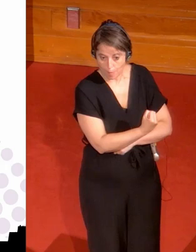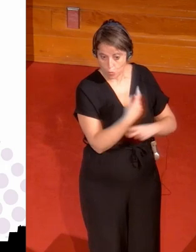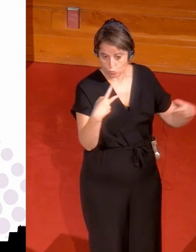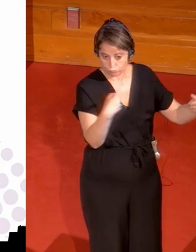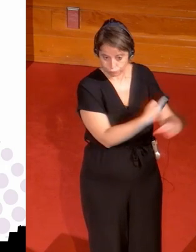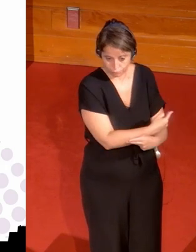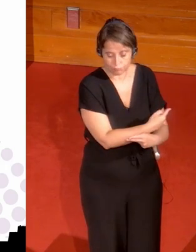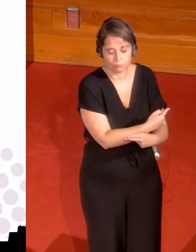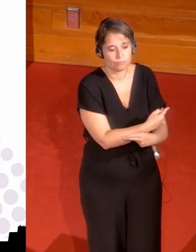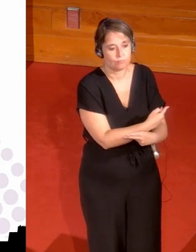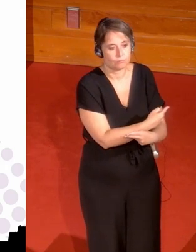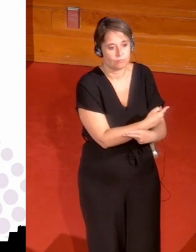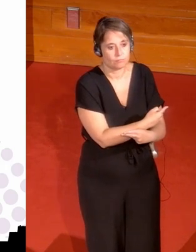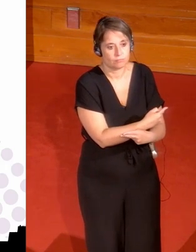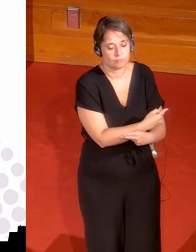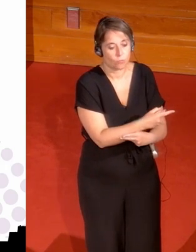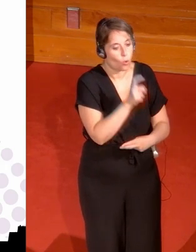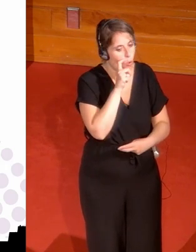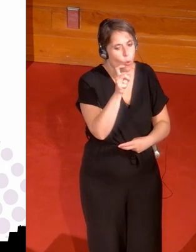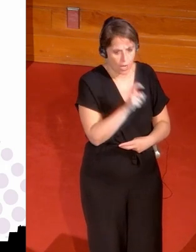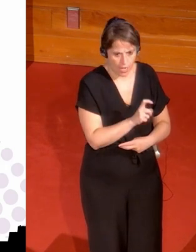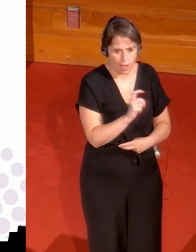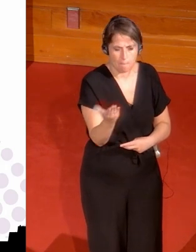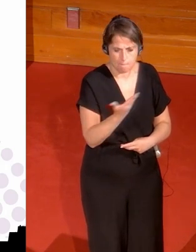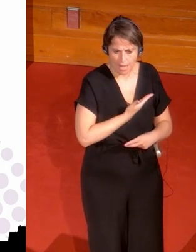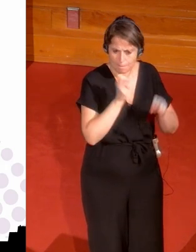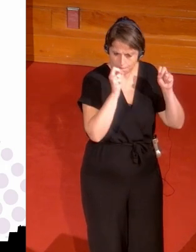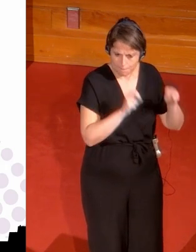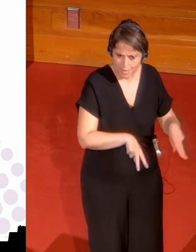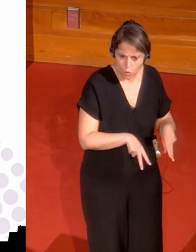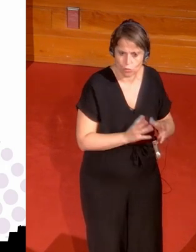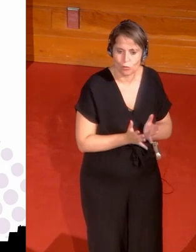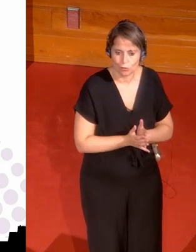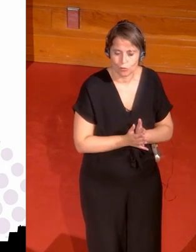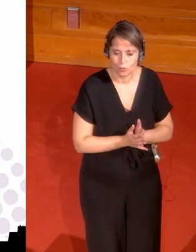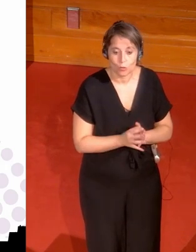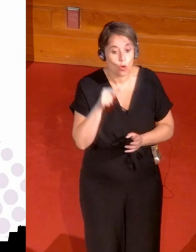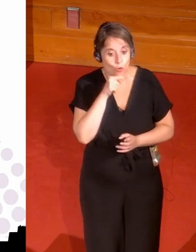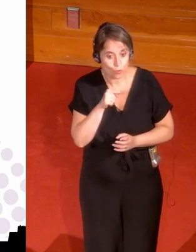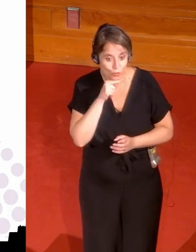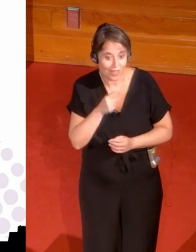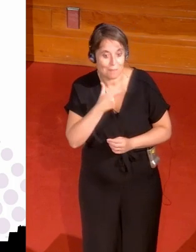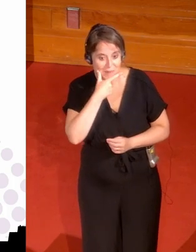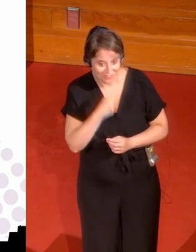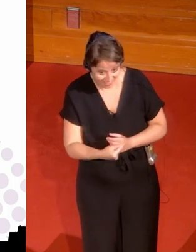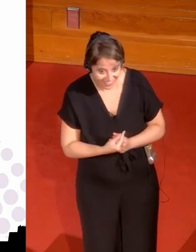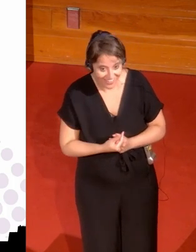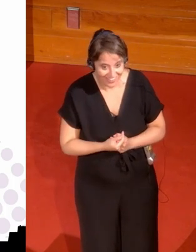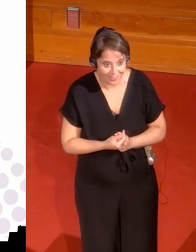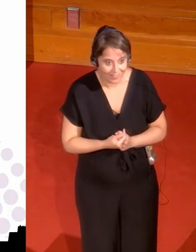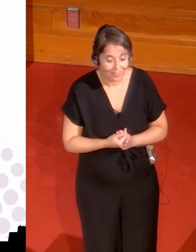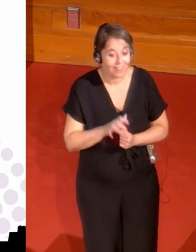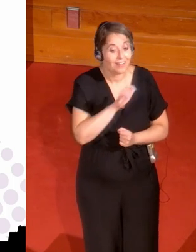a Ucrania Ucrania lo va a tener peor sobre el terreno Rusia lo va a tener más fácil y